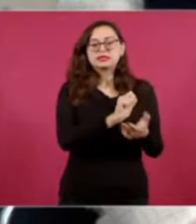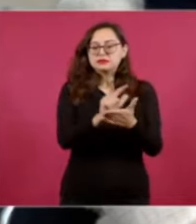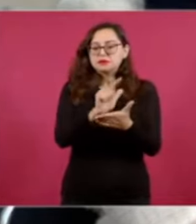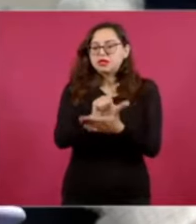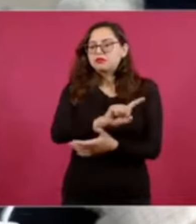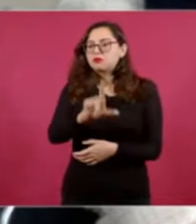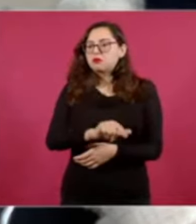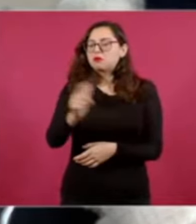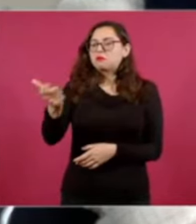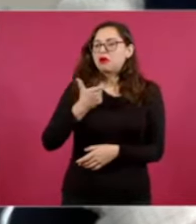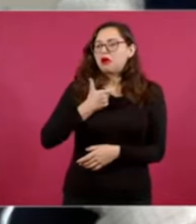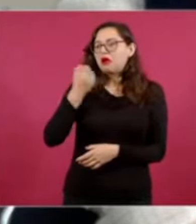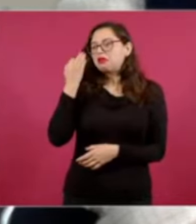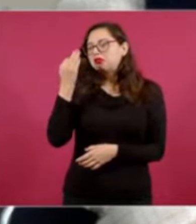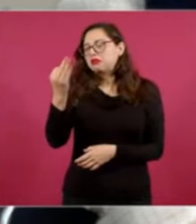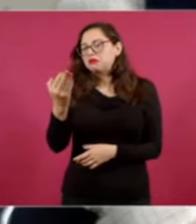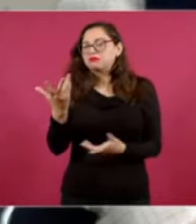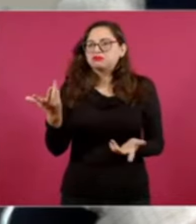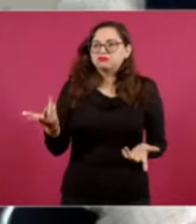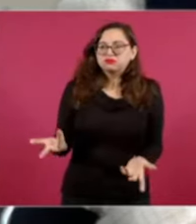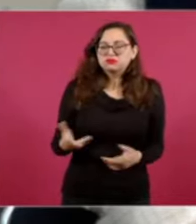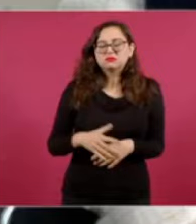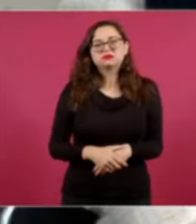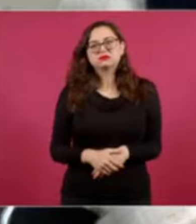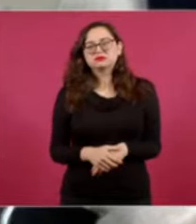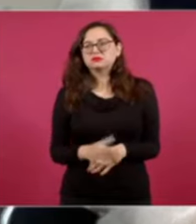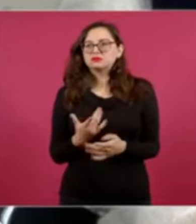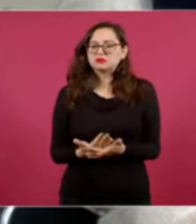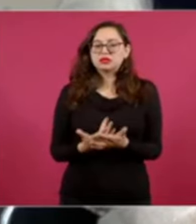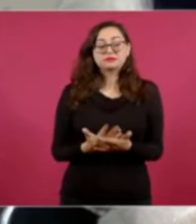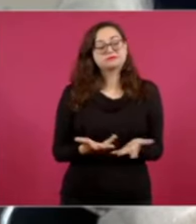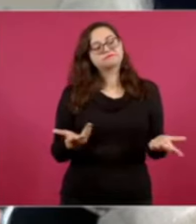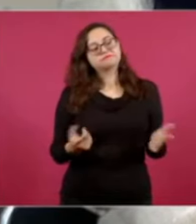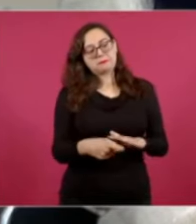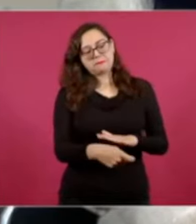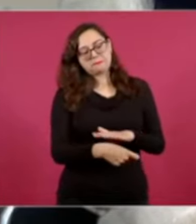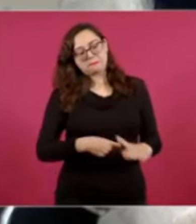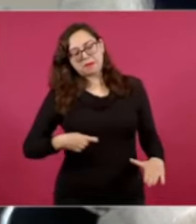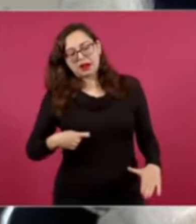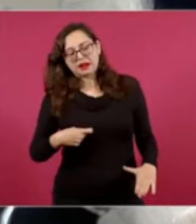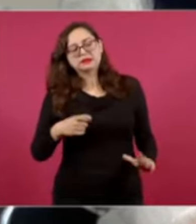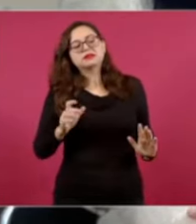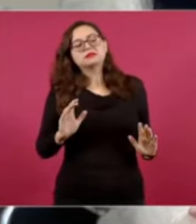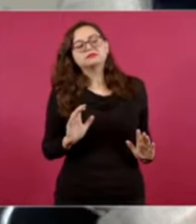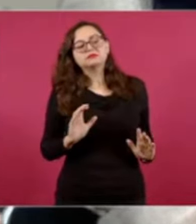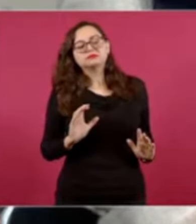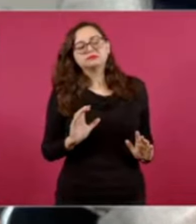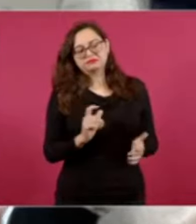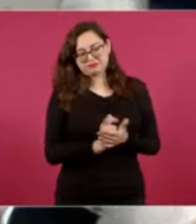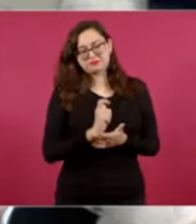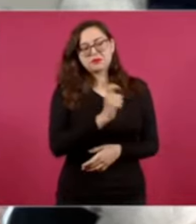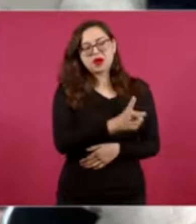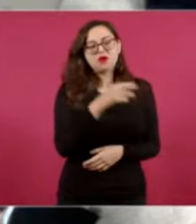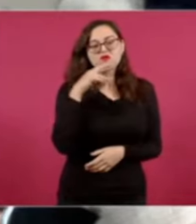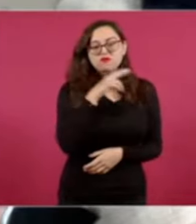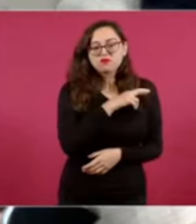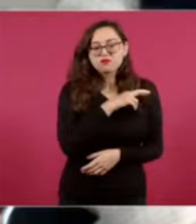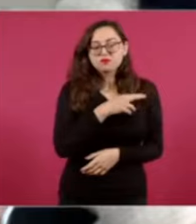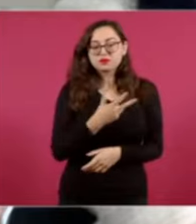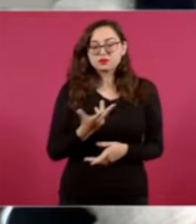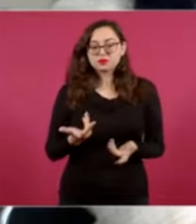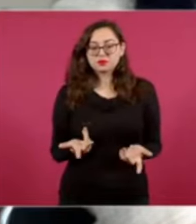servicios es justamente dar un monto del costo a estos funcionarios. Obviamente eso